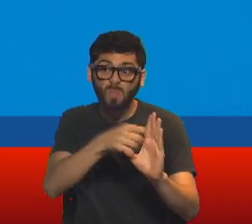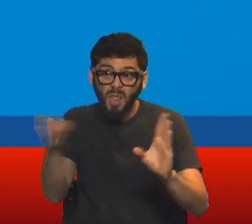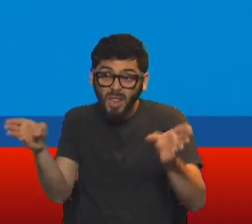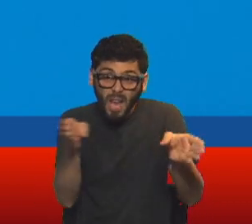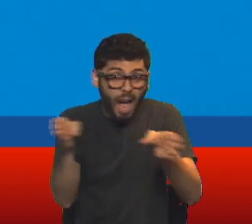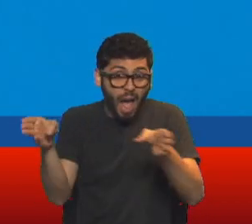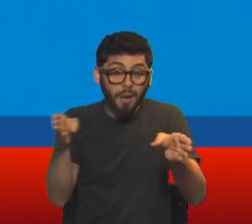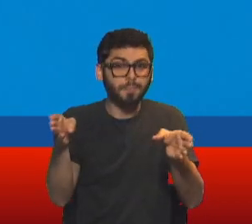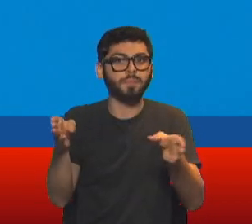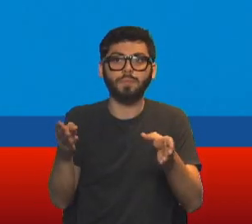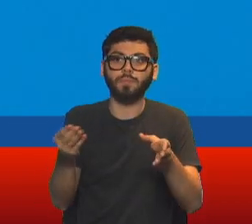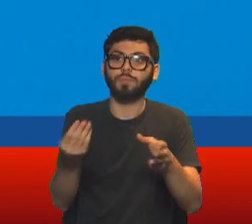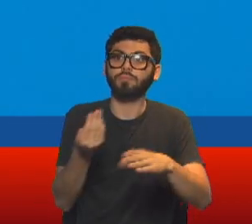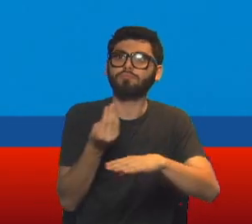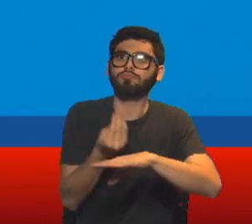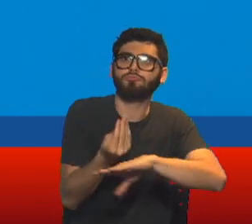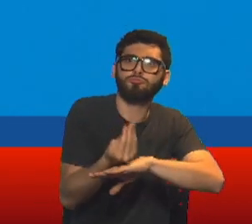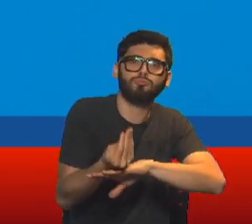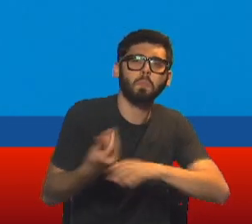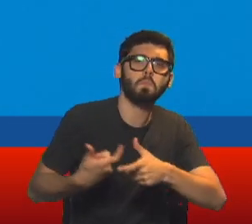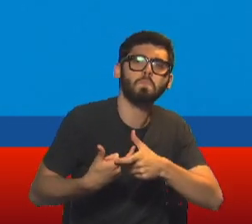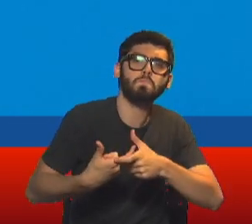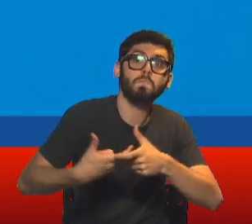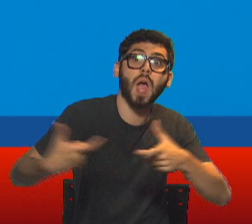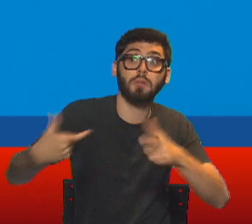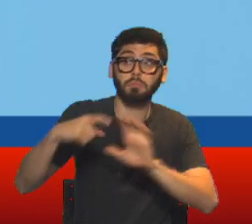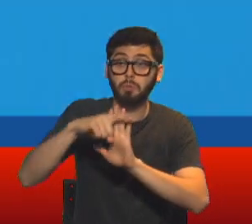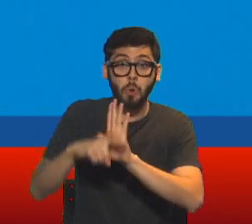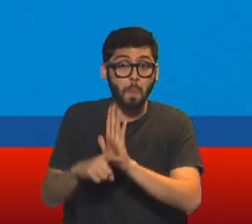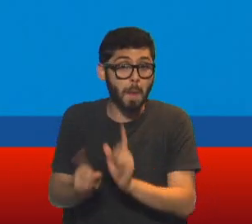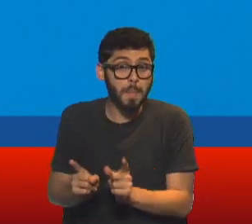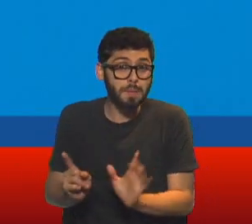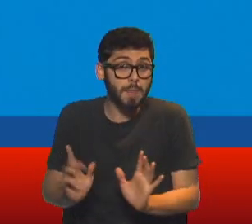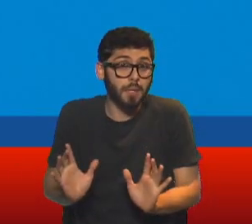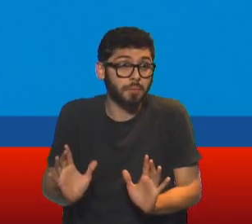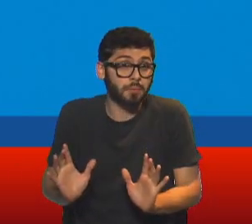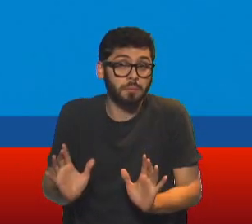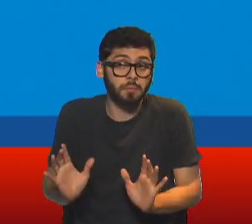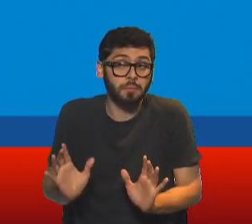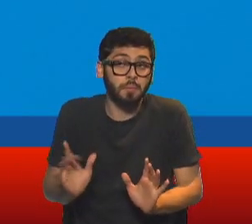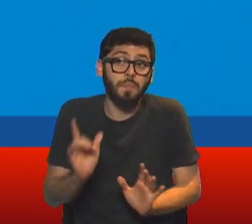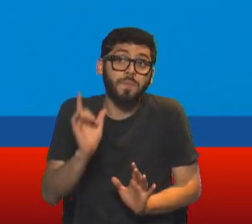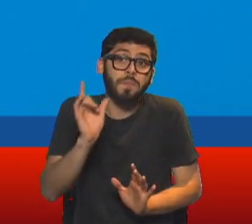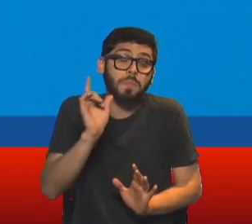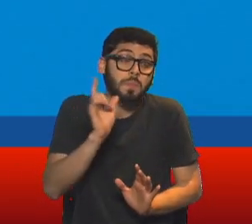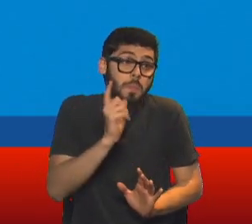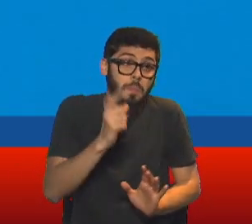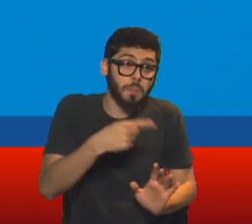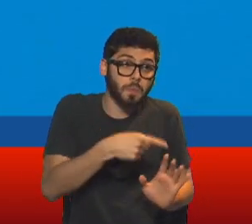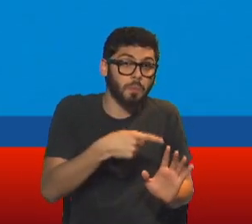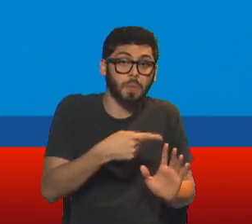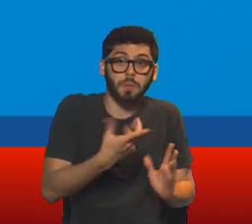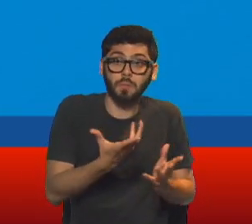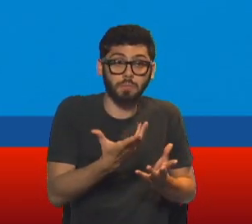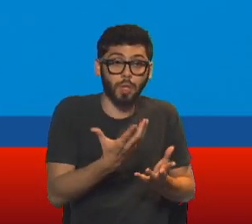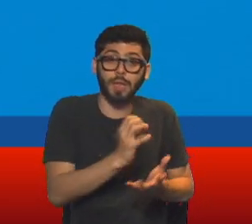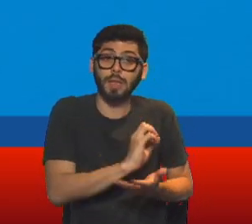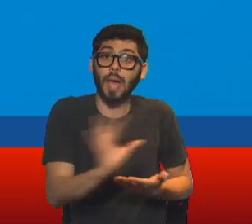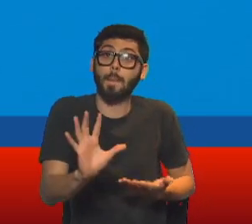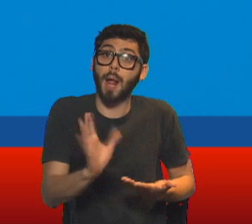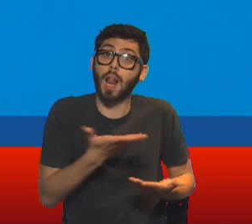gobierno. Tratan de llegar a un acuerdo, si no llegan a un acuerdo, toman las medidas necesarias. Pueden no tomarlas y esperar el